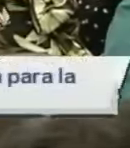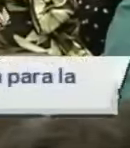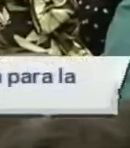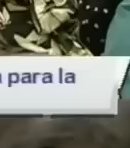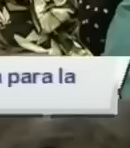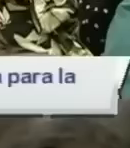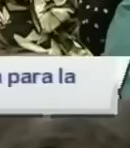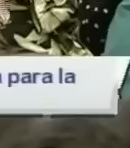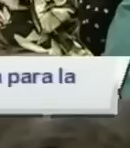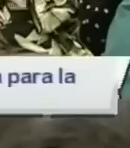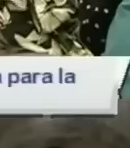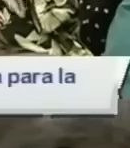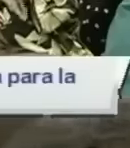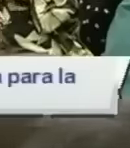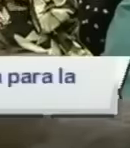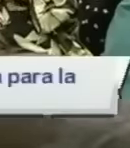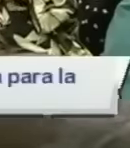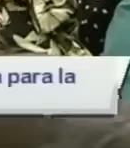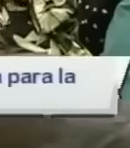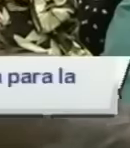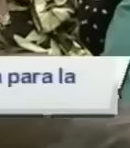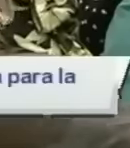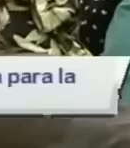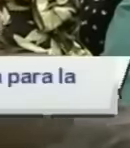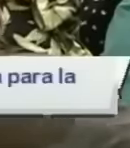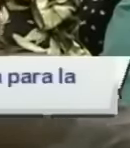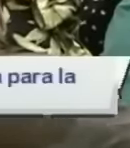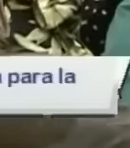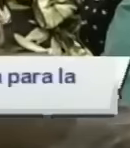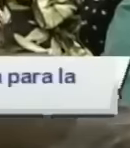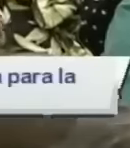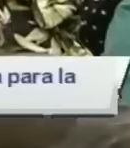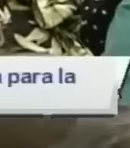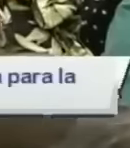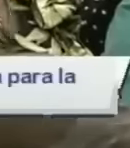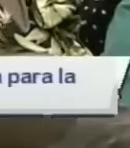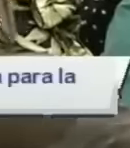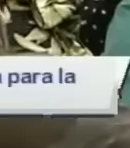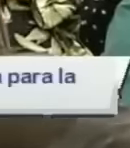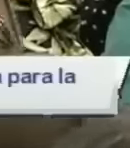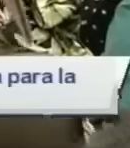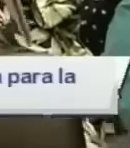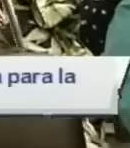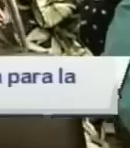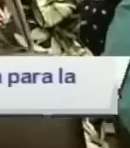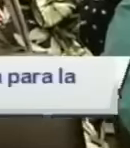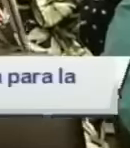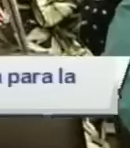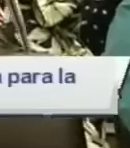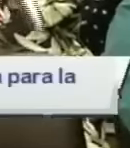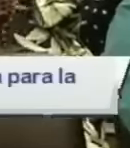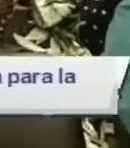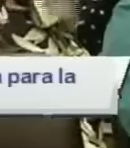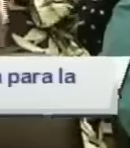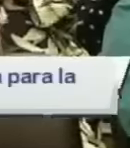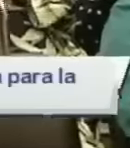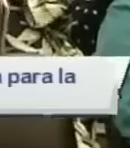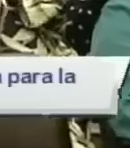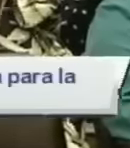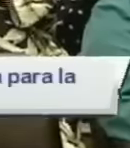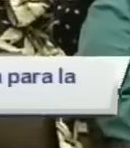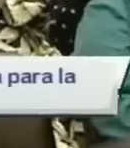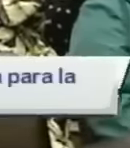conectado, y esa es una de las cosas que yo digo de esta llamada, lo que ustedes